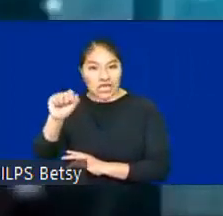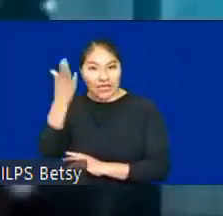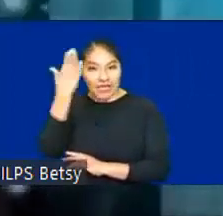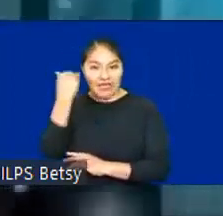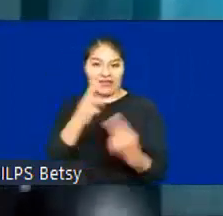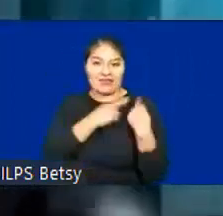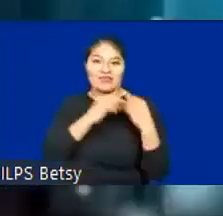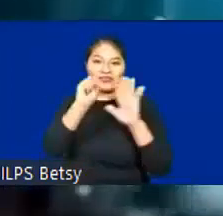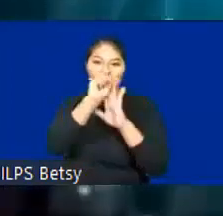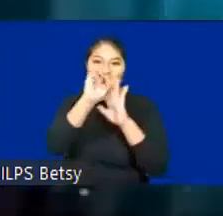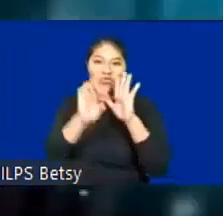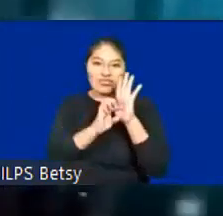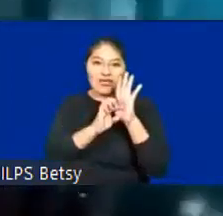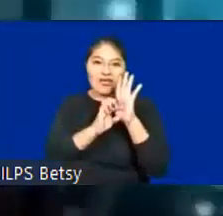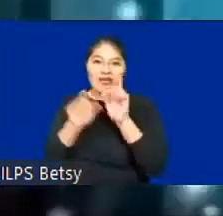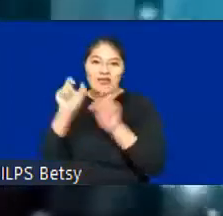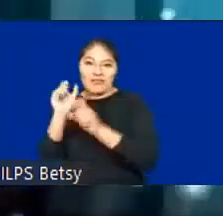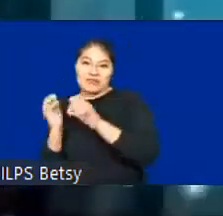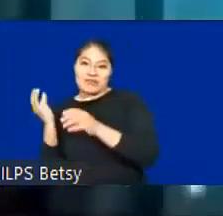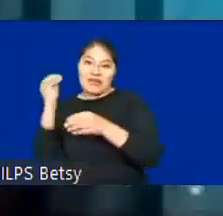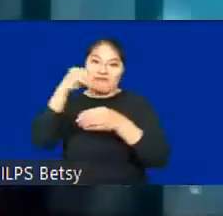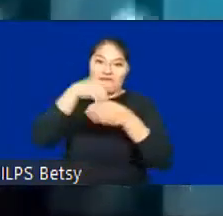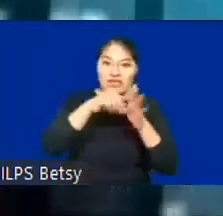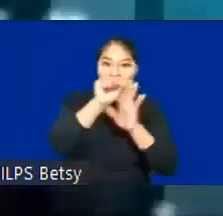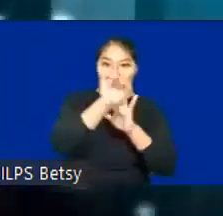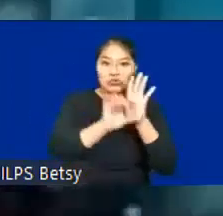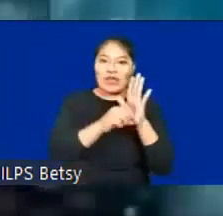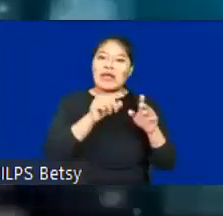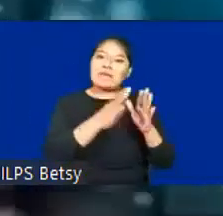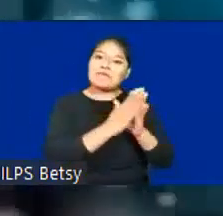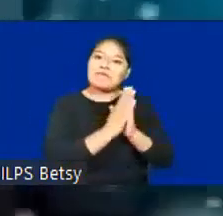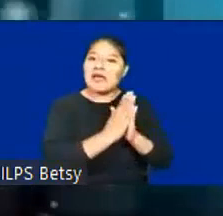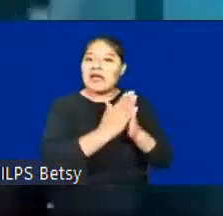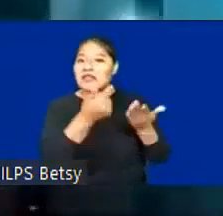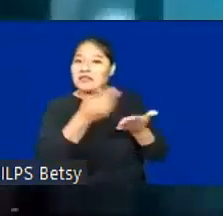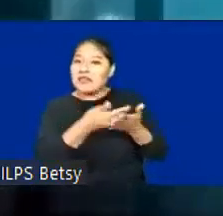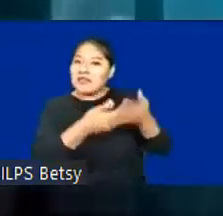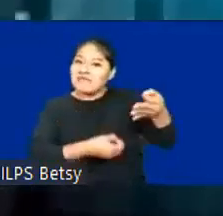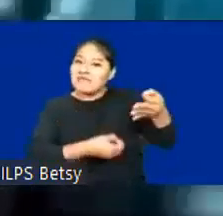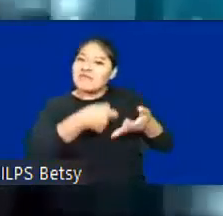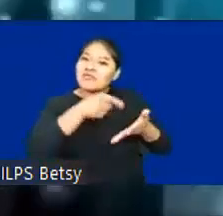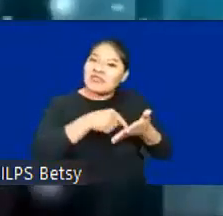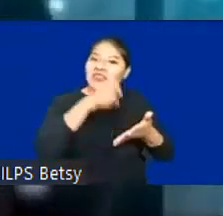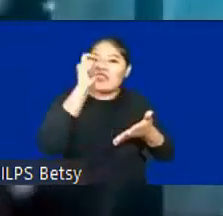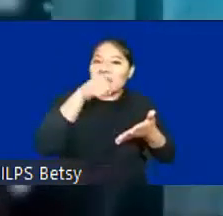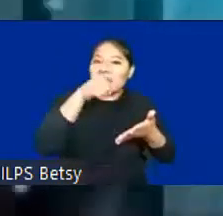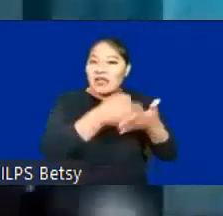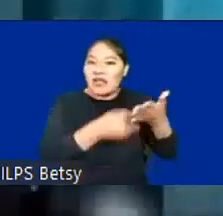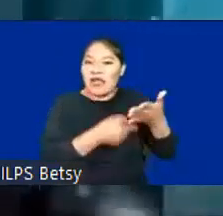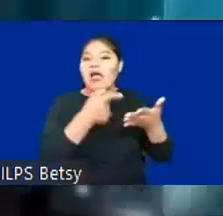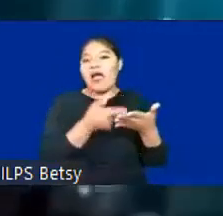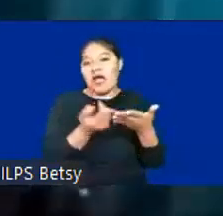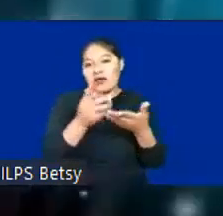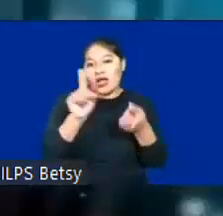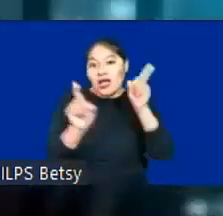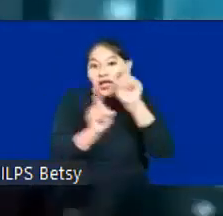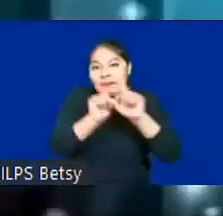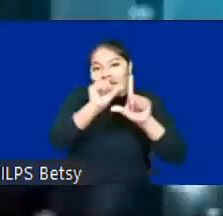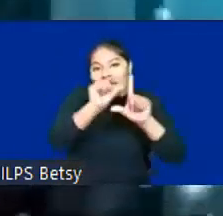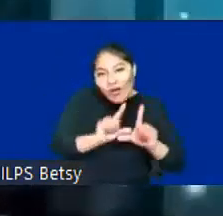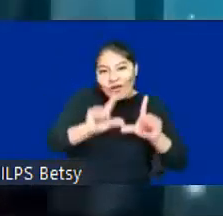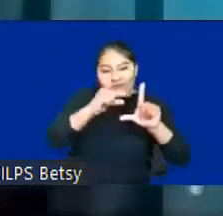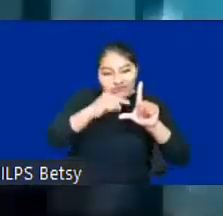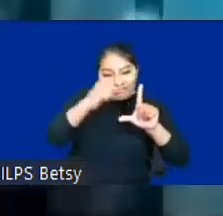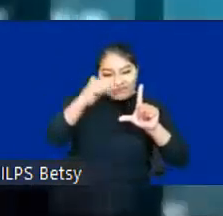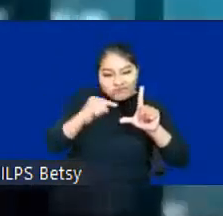este es un gráfico que se puede visualizar el comportamiento, la demanda, tanto virtual como presencial,